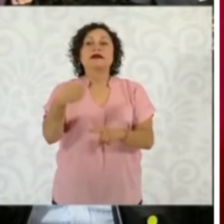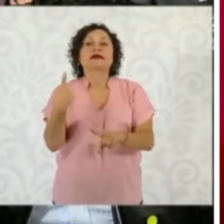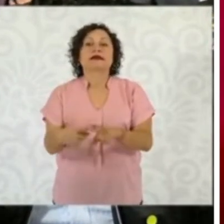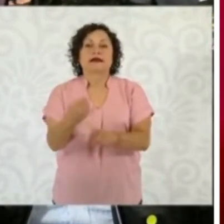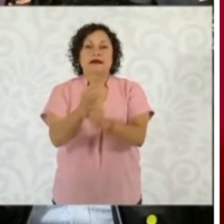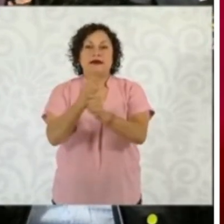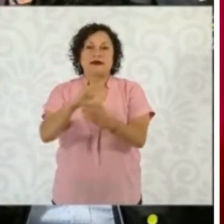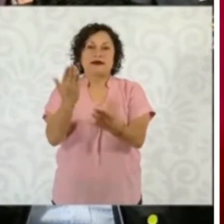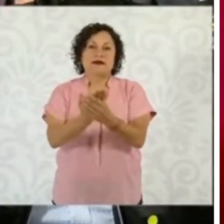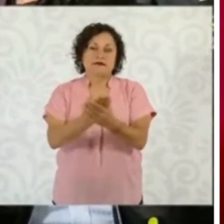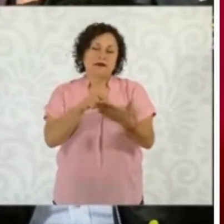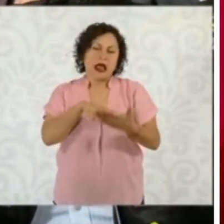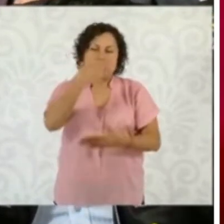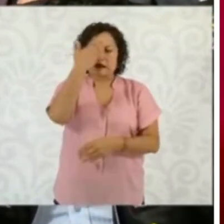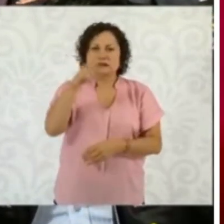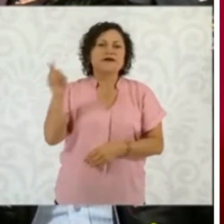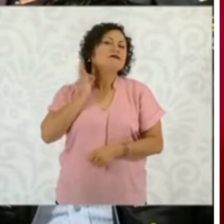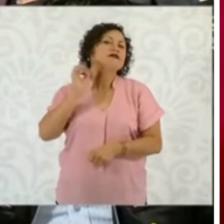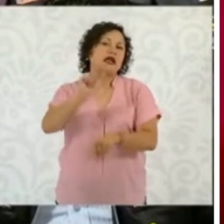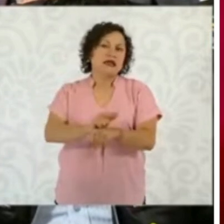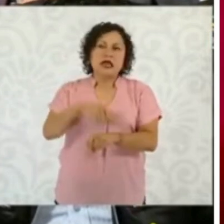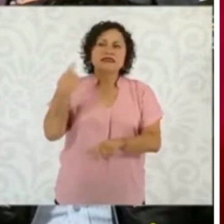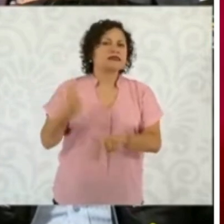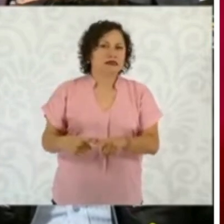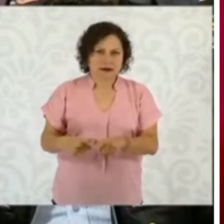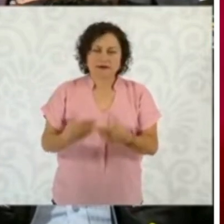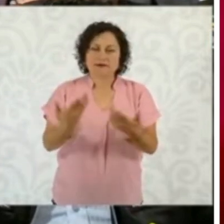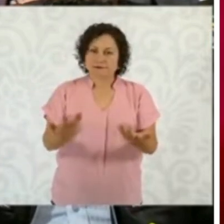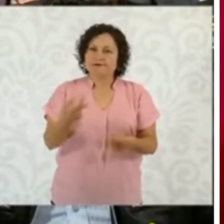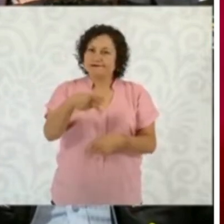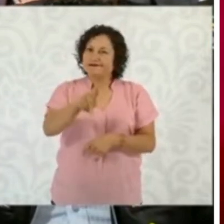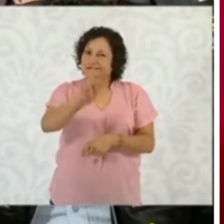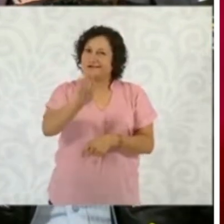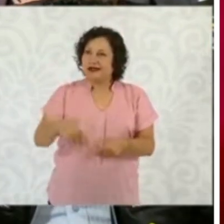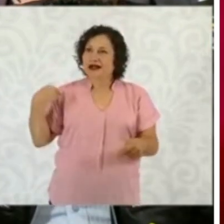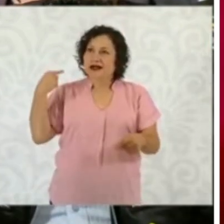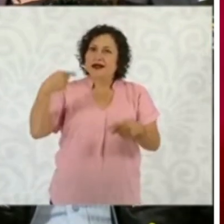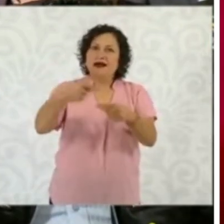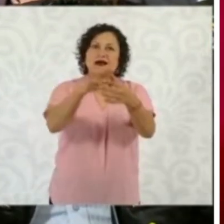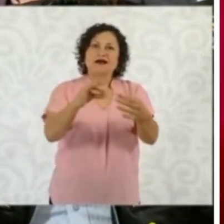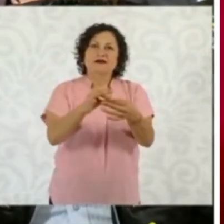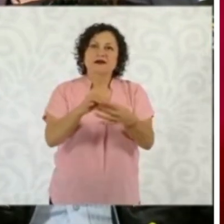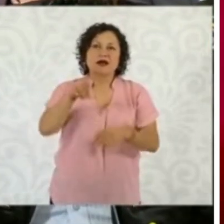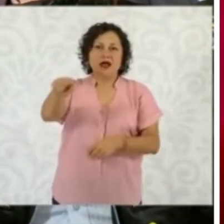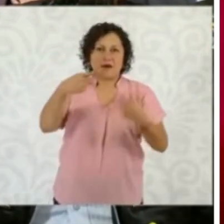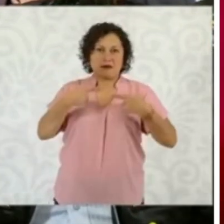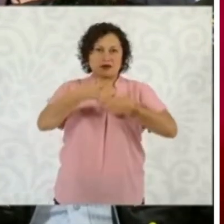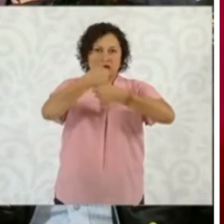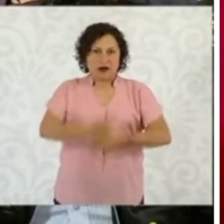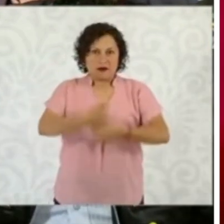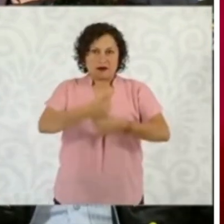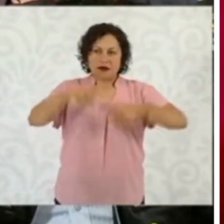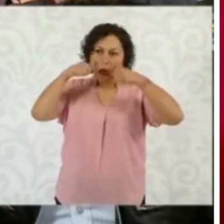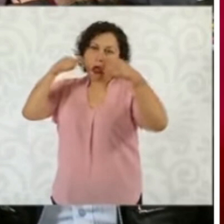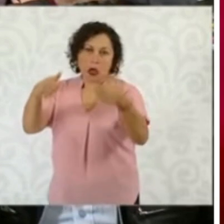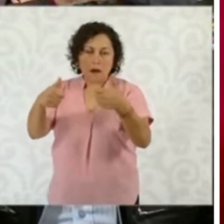caso sí corresponde a la Fiscalía, y de quién se trata. Sin embargo, pues también en muchos momentos se ha hablado de que la víctima pues no ha tenido como la suficiente importancia